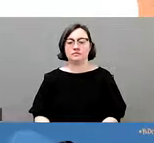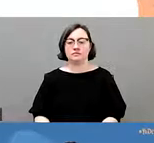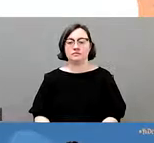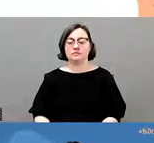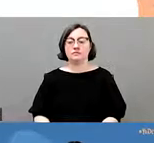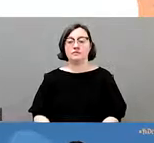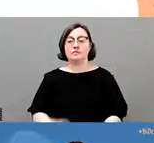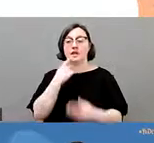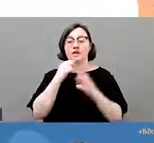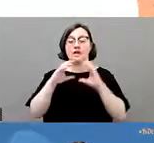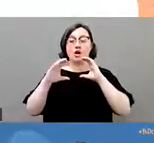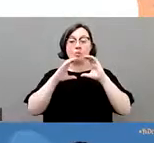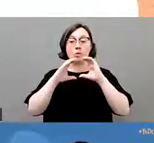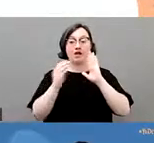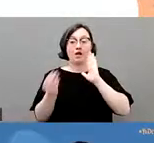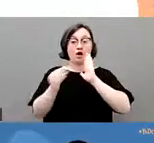Incluir la comunicación